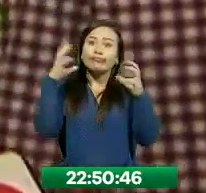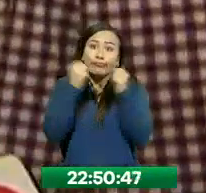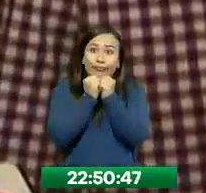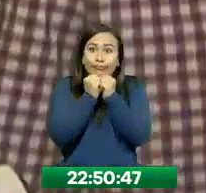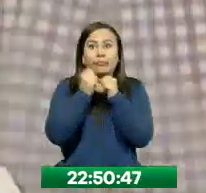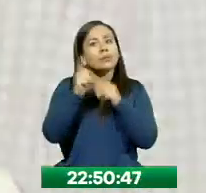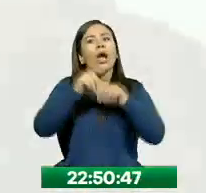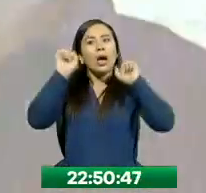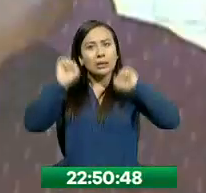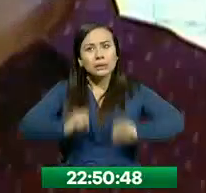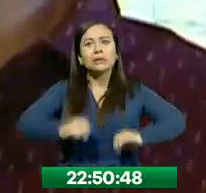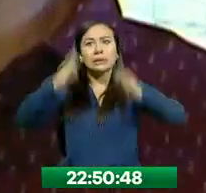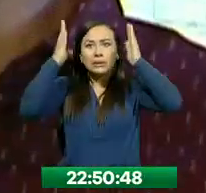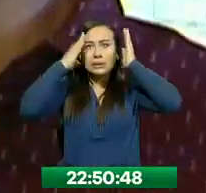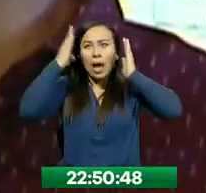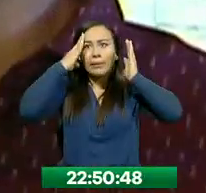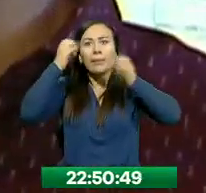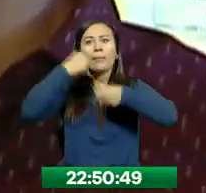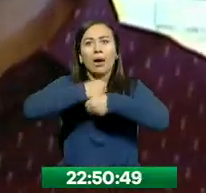que nos impida hacer algo. La